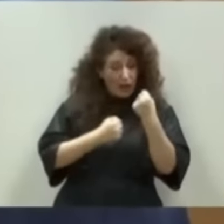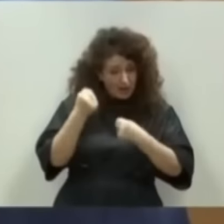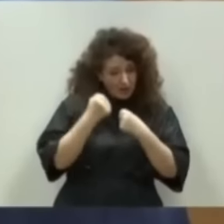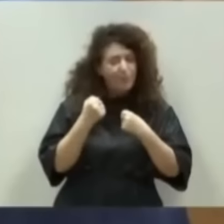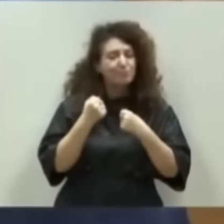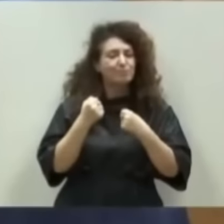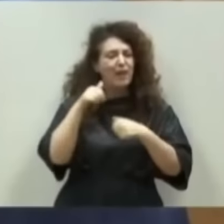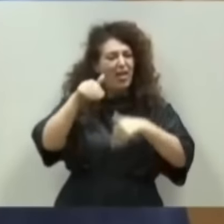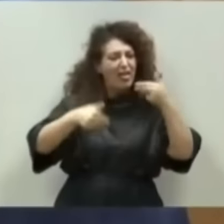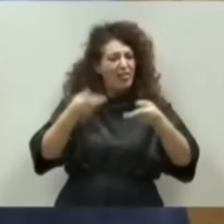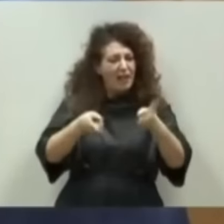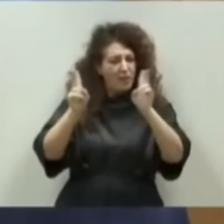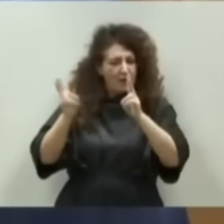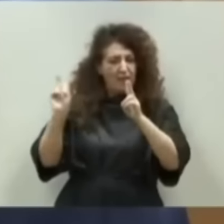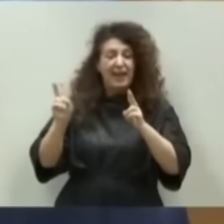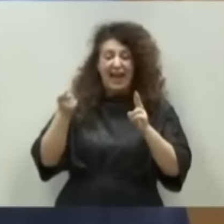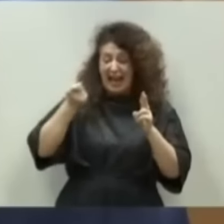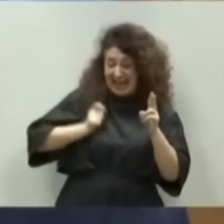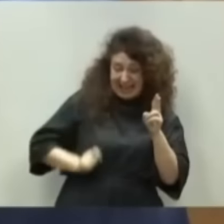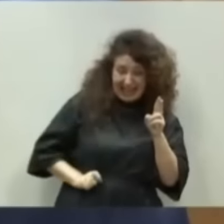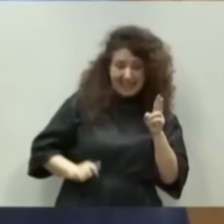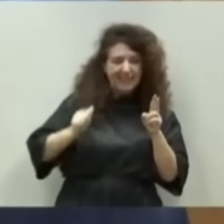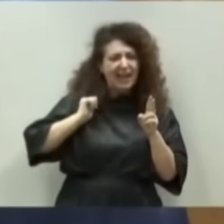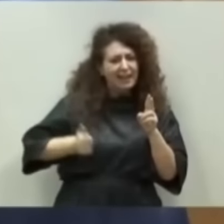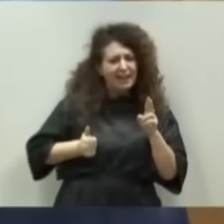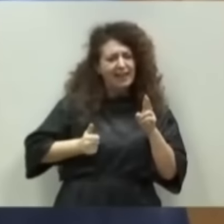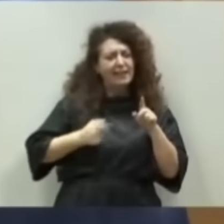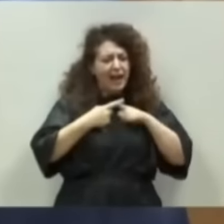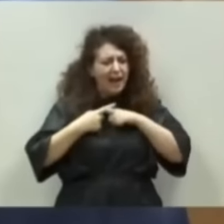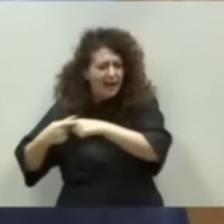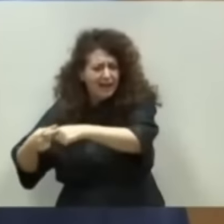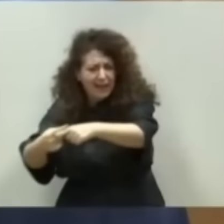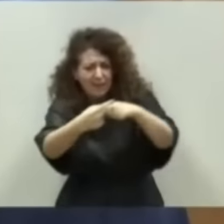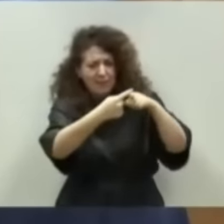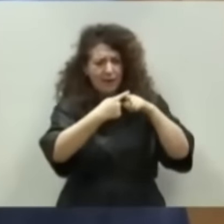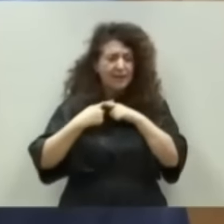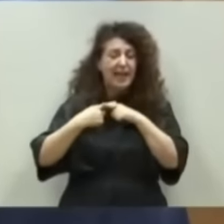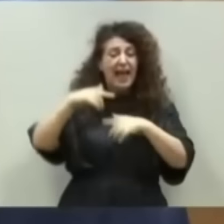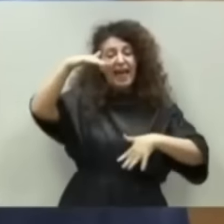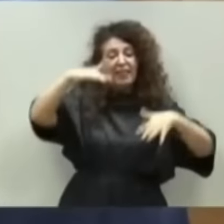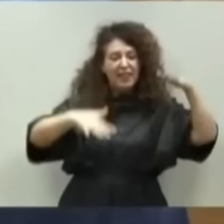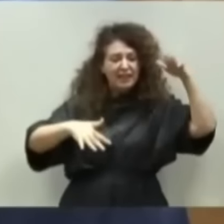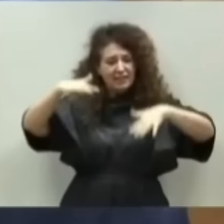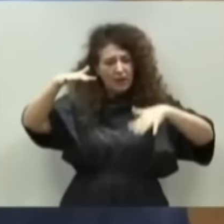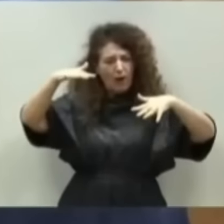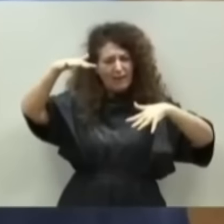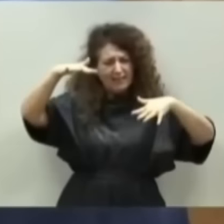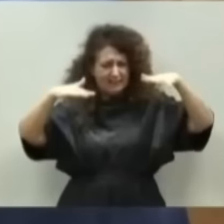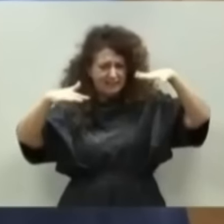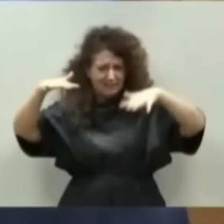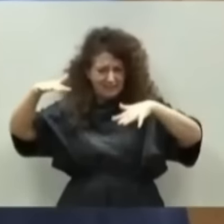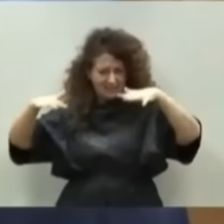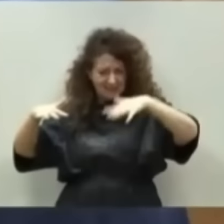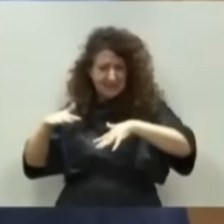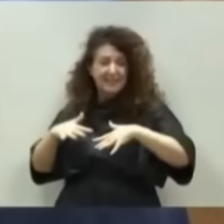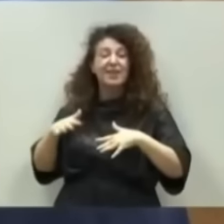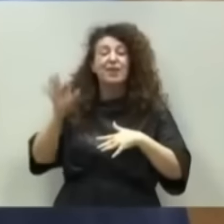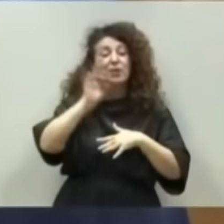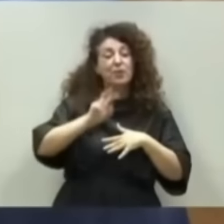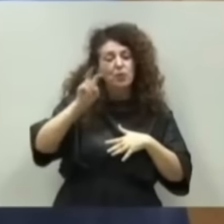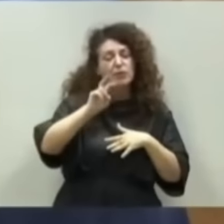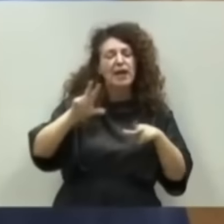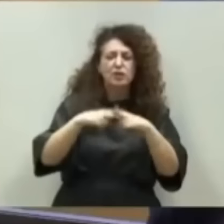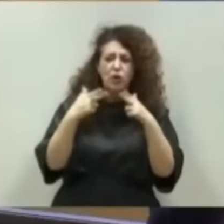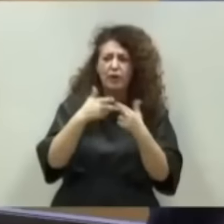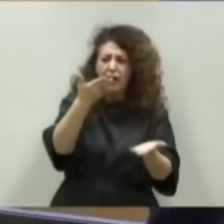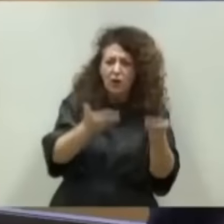redistribuyendo la renta y la riqueza, reduciendo las desigualdades. Así se construye no solo una sociedad más justa, sino también más estable y más